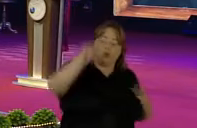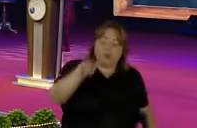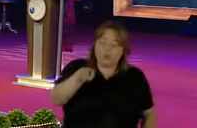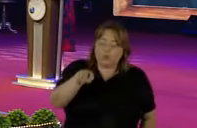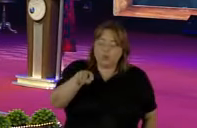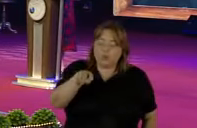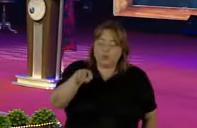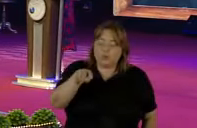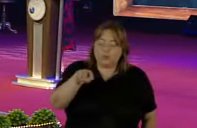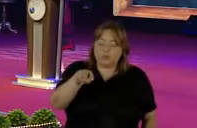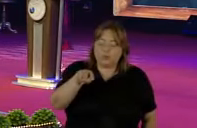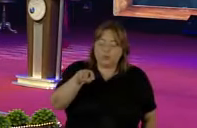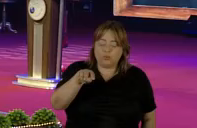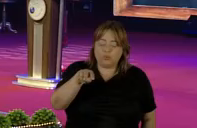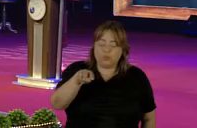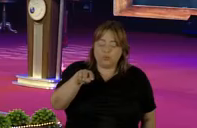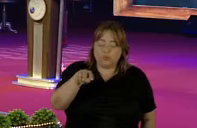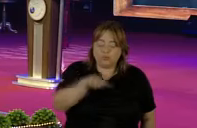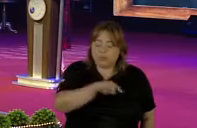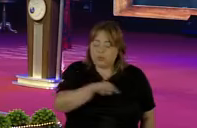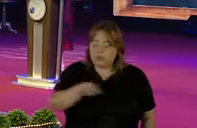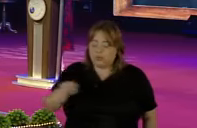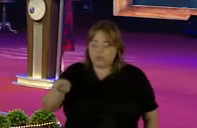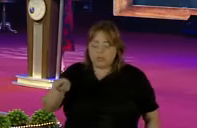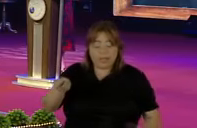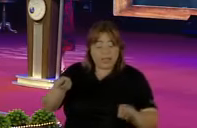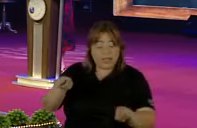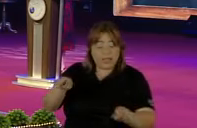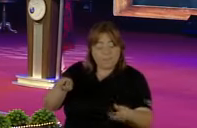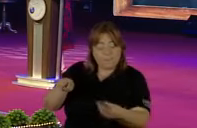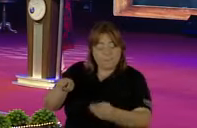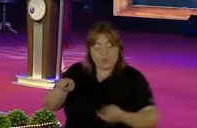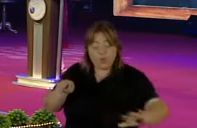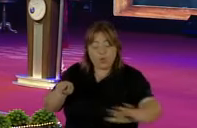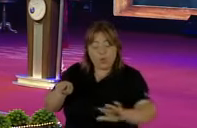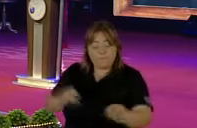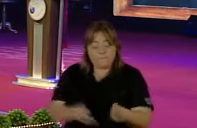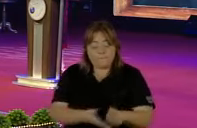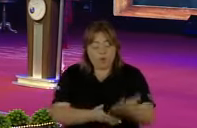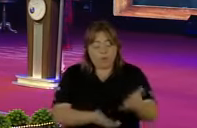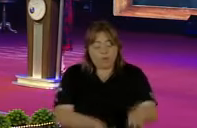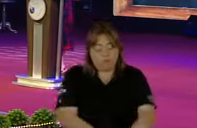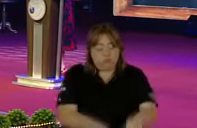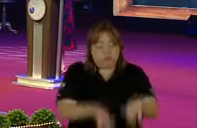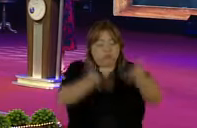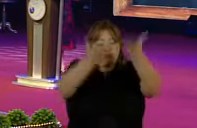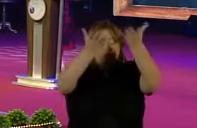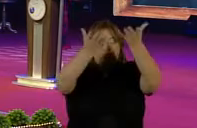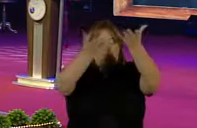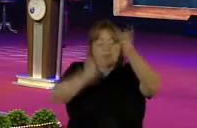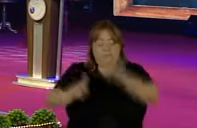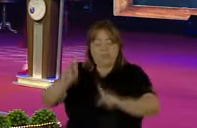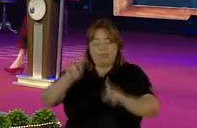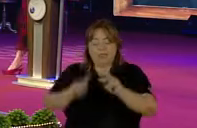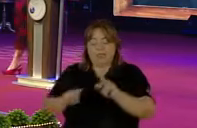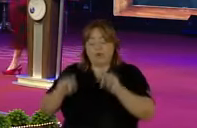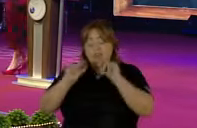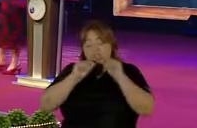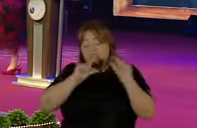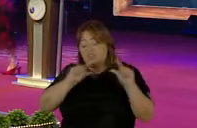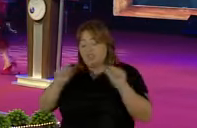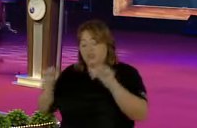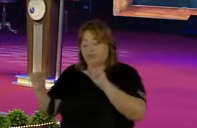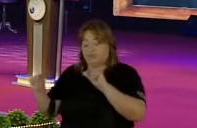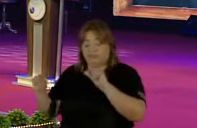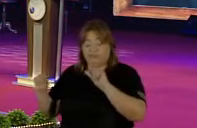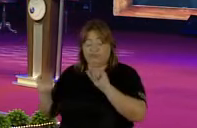tierra. Él levanta del polvo al pobre y al menesteroso alza del muladar. No me lo cambies